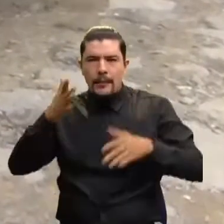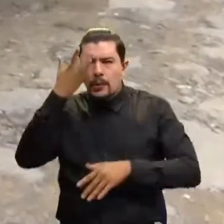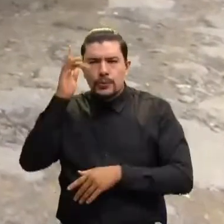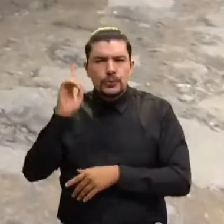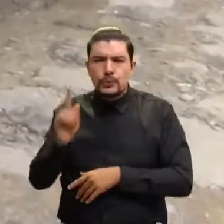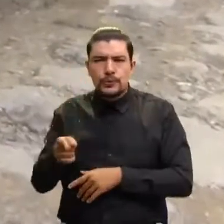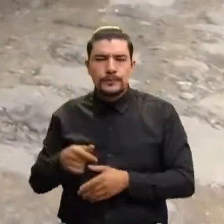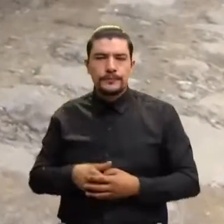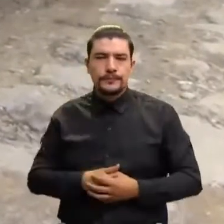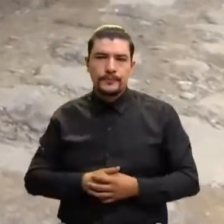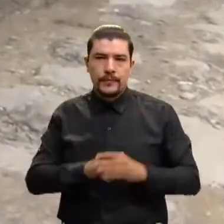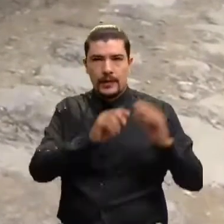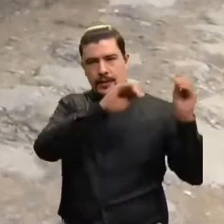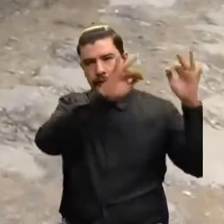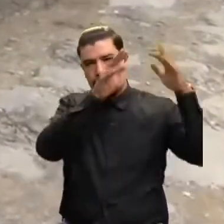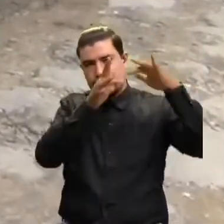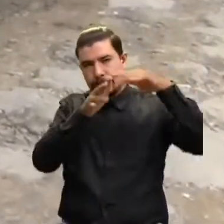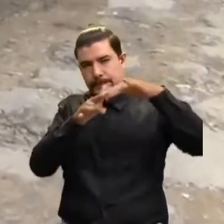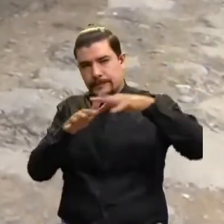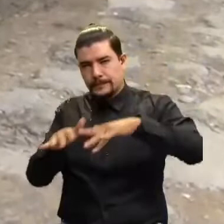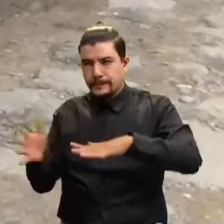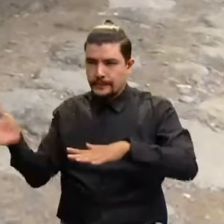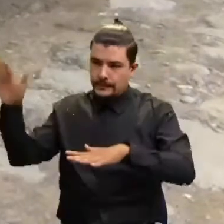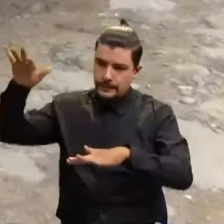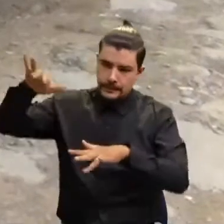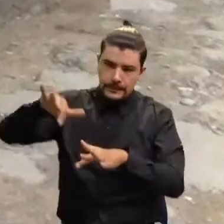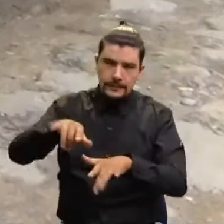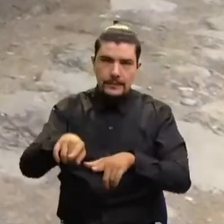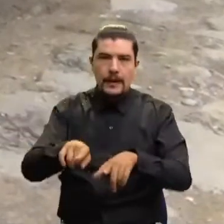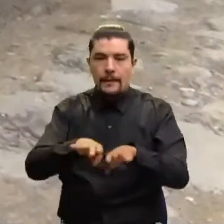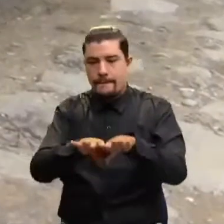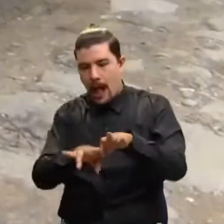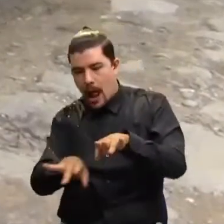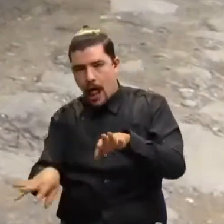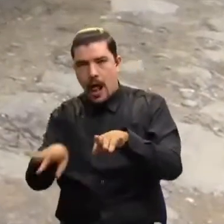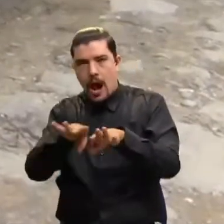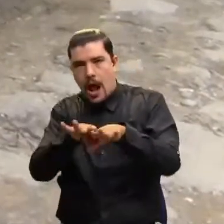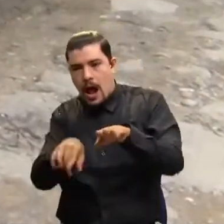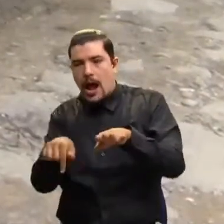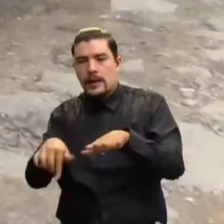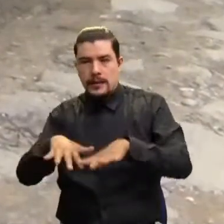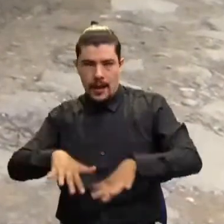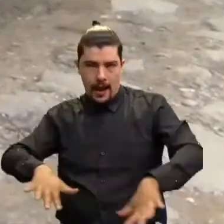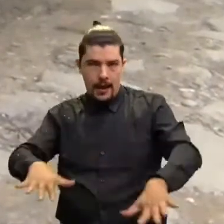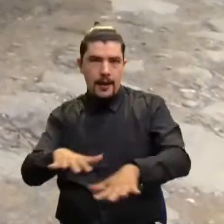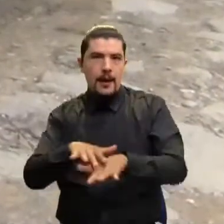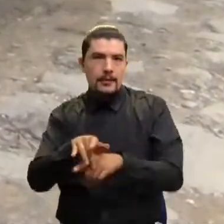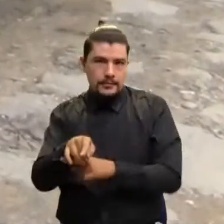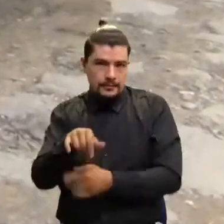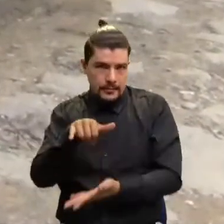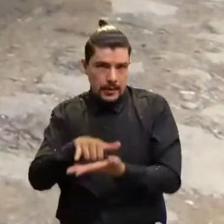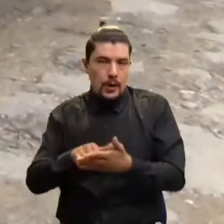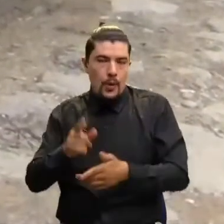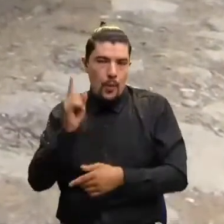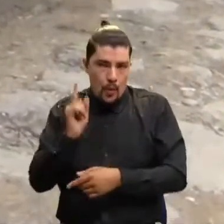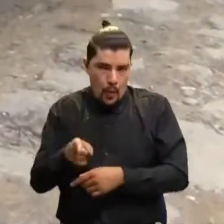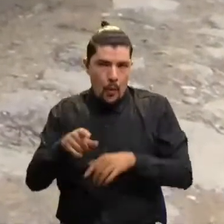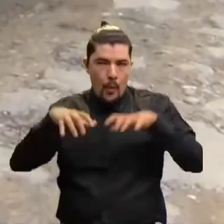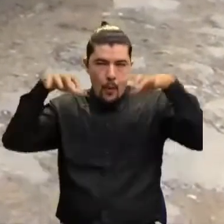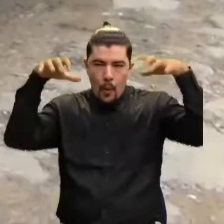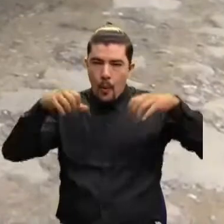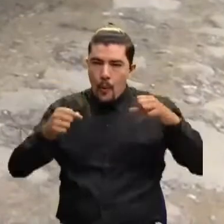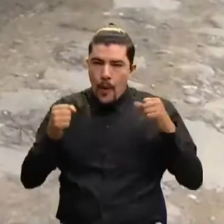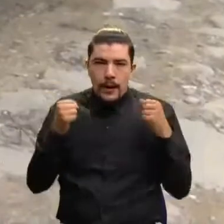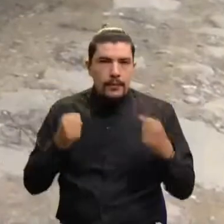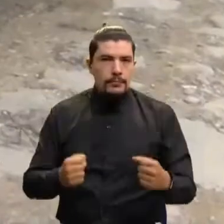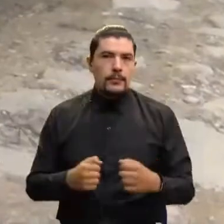problemas de deslizamiento de tierra y daño de la bancada que se presenta en este sitio como respuesta al fuerte